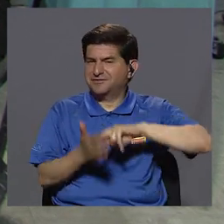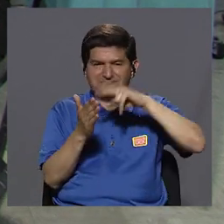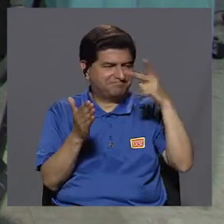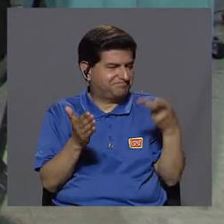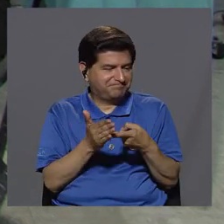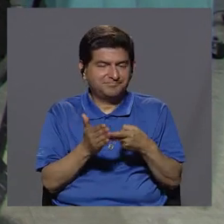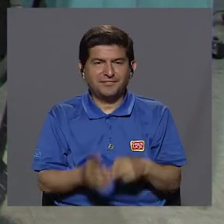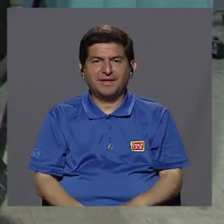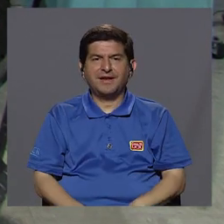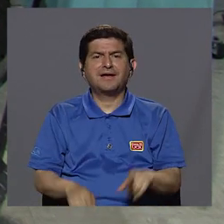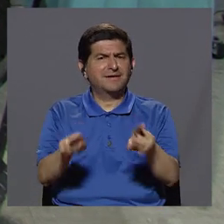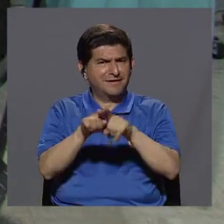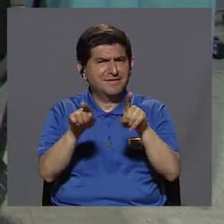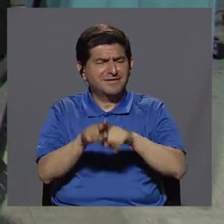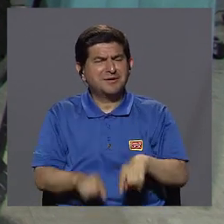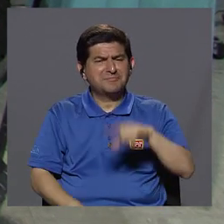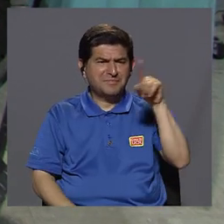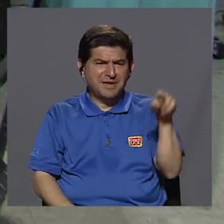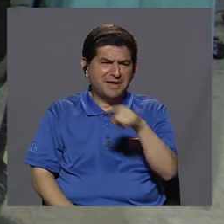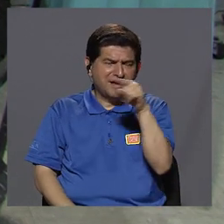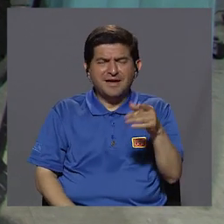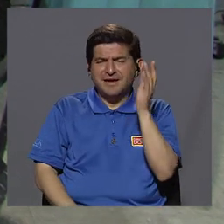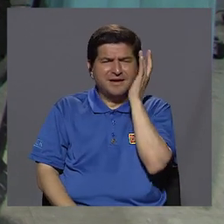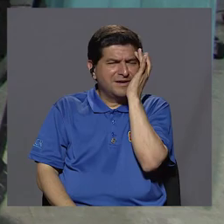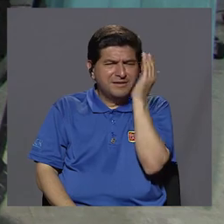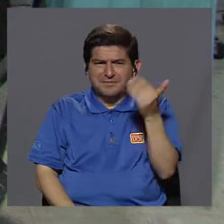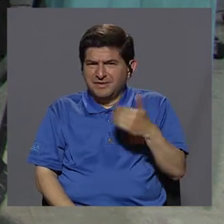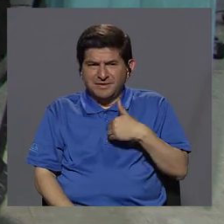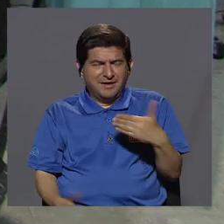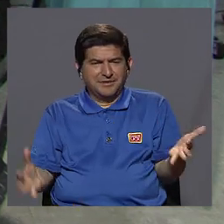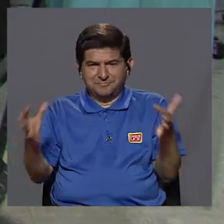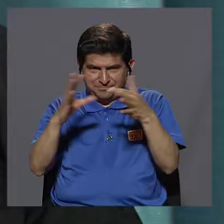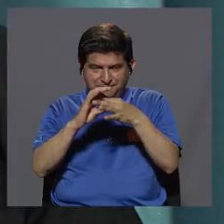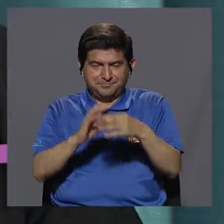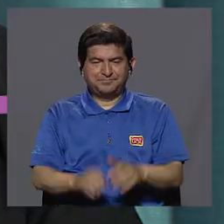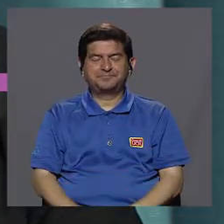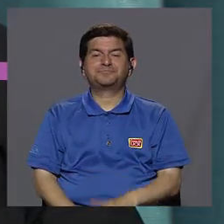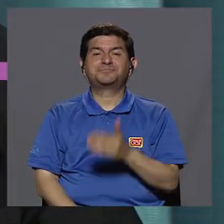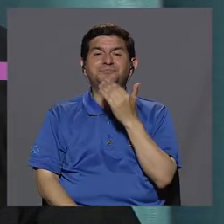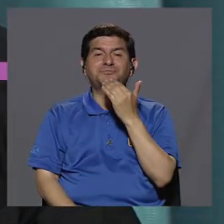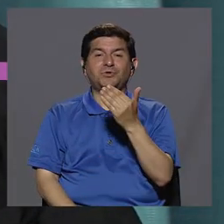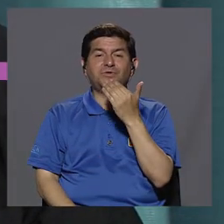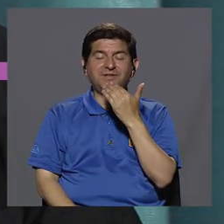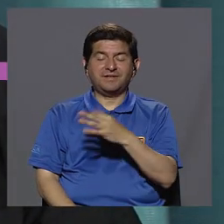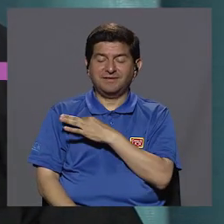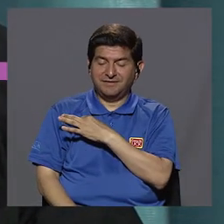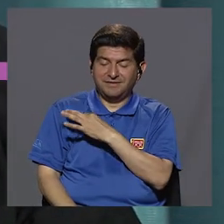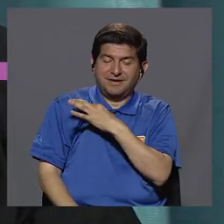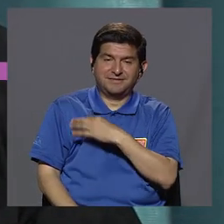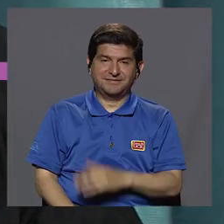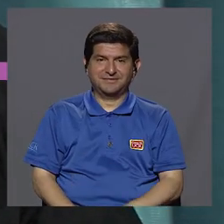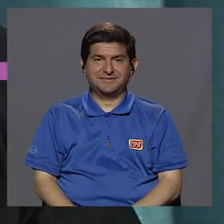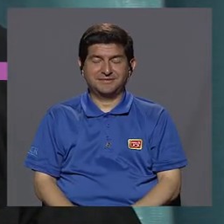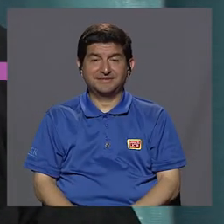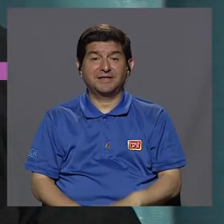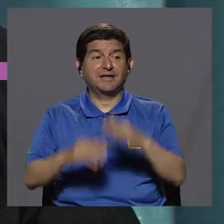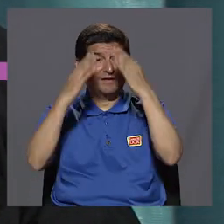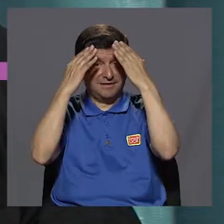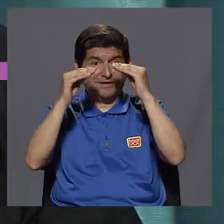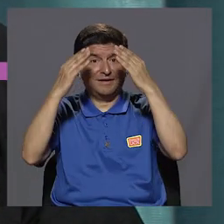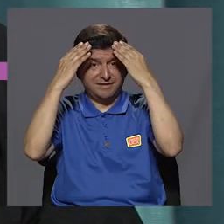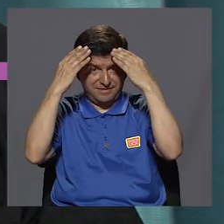y tal vez un poquitito también para quitar esta preocupación que pueda existir al respecto no olviden muchísimas gracias por la invitación y espero que esta